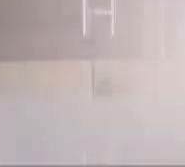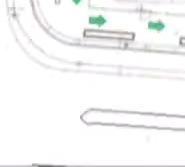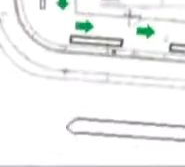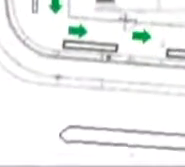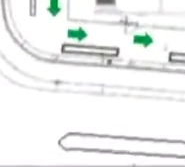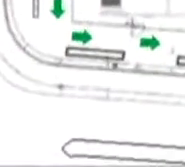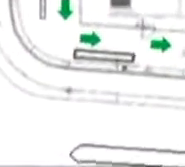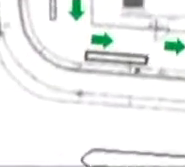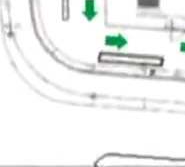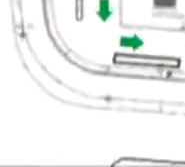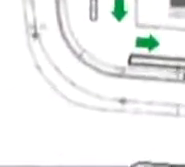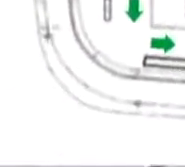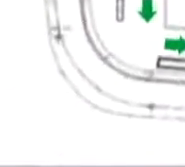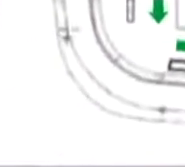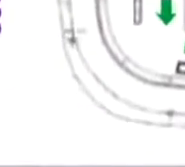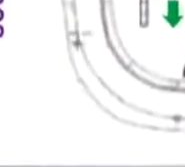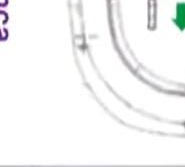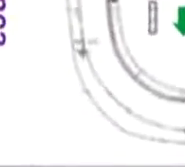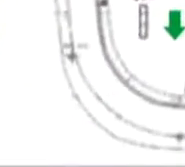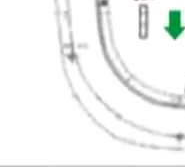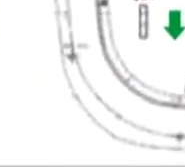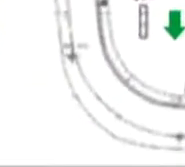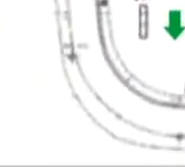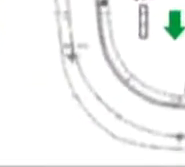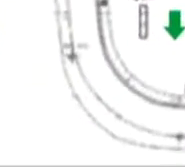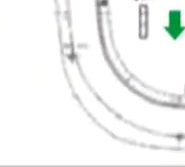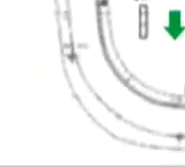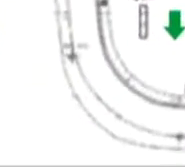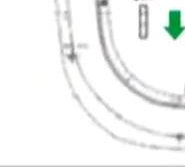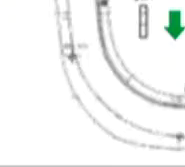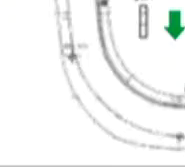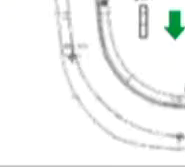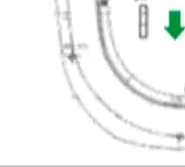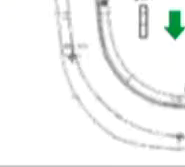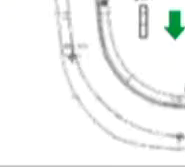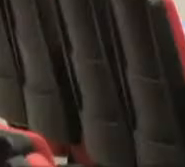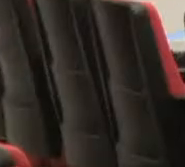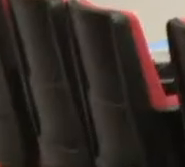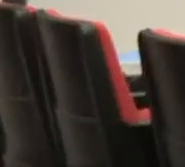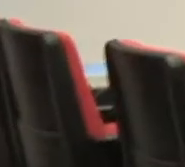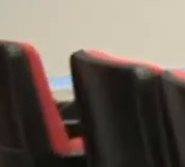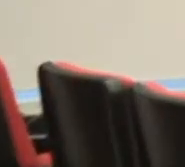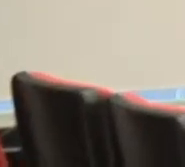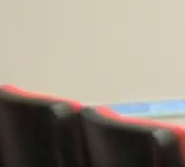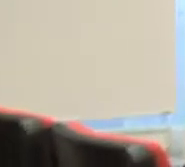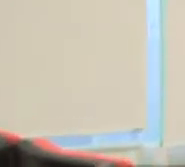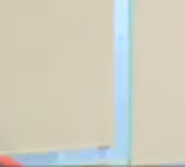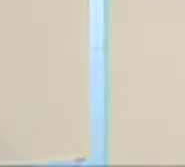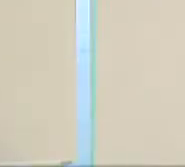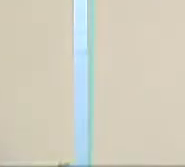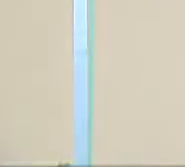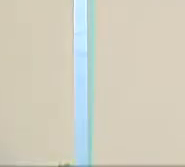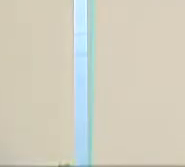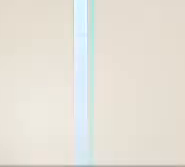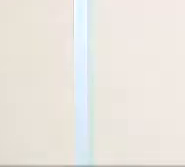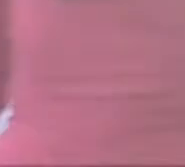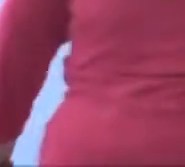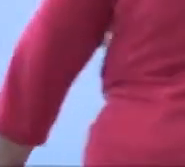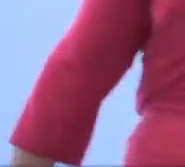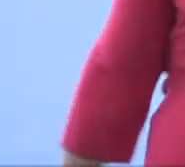inicio a las actividades del evento queremos informar que este auditorio cuenta con dos salidas de de emergencia una ubicada en el pasillo de